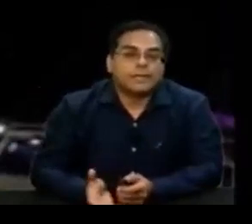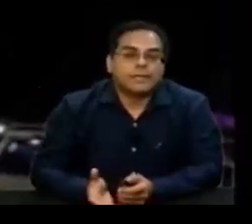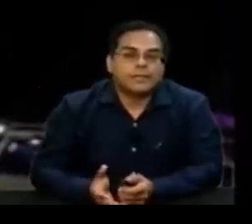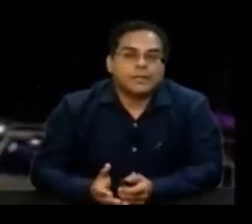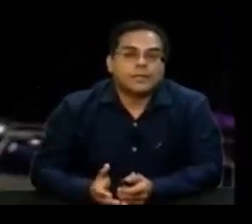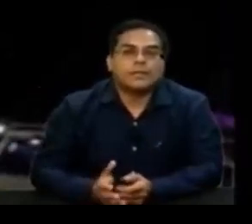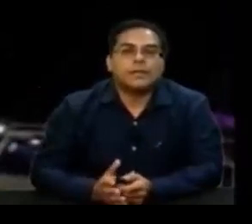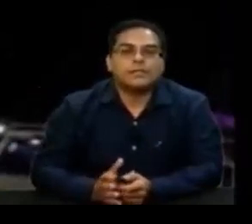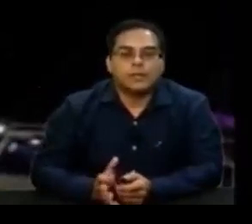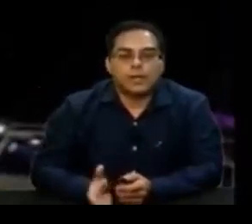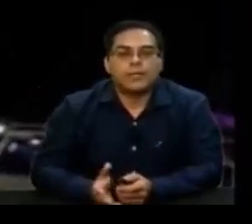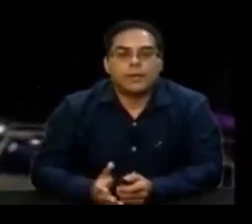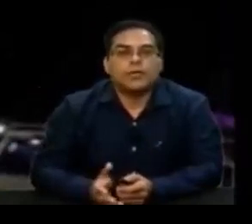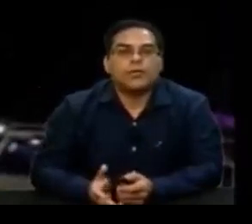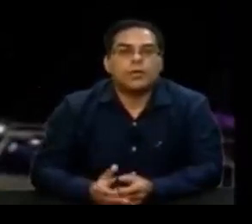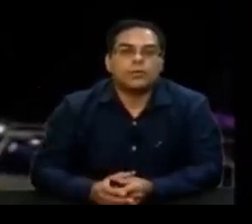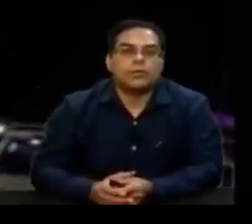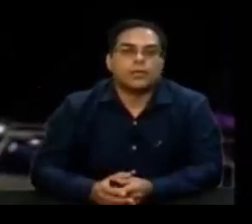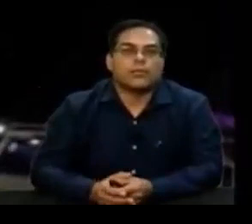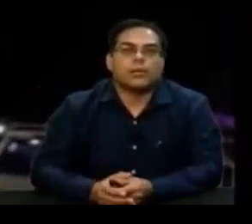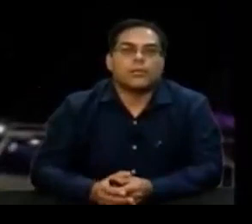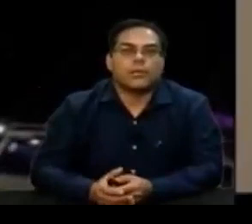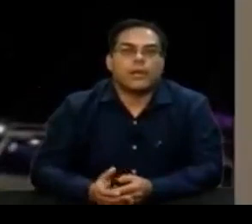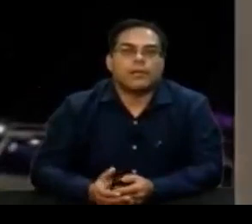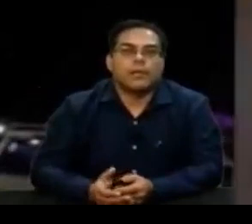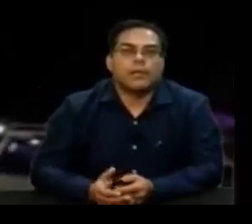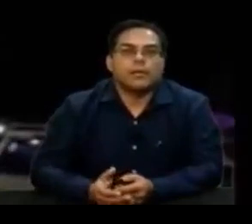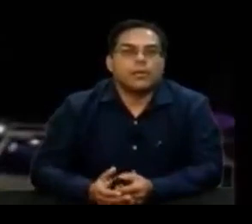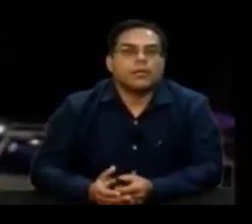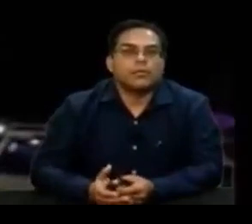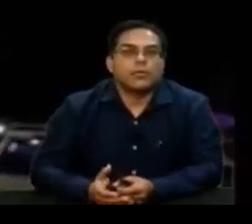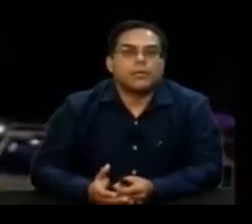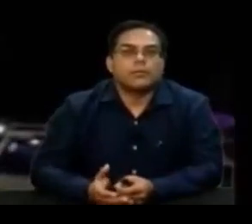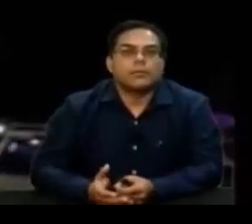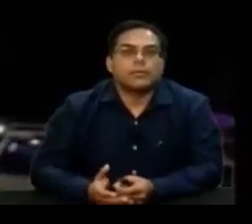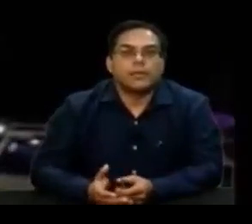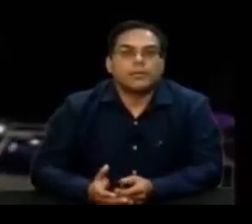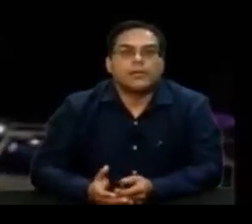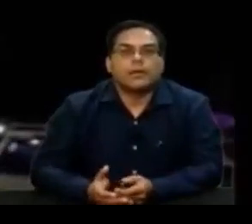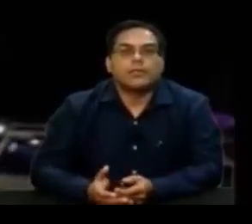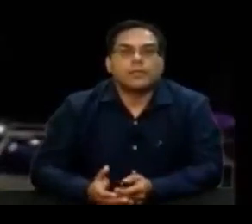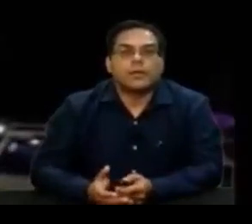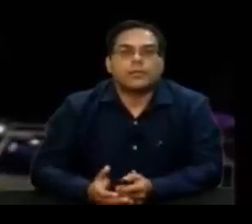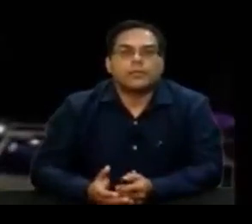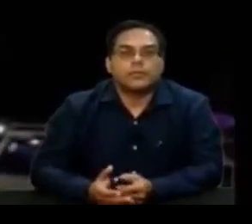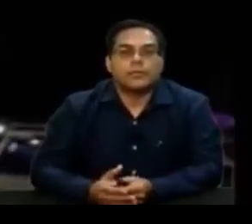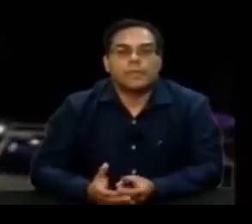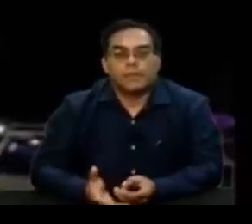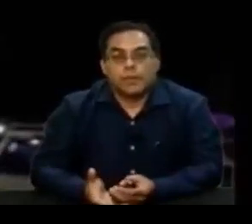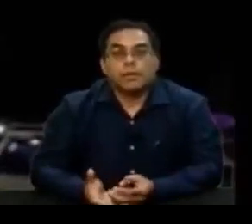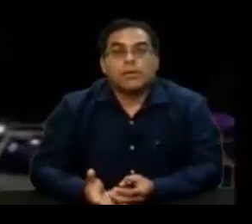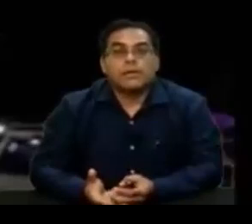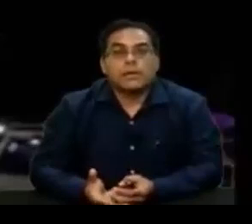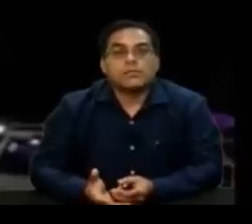realmente se considera en su gran mayoría no quirúrgico, no hay que operarlo. Todos los movimientos deben estar bien conservados, ¿no?